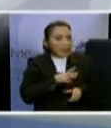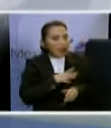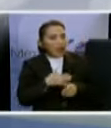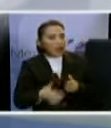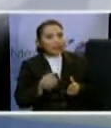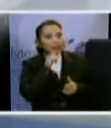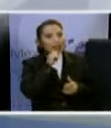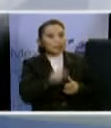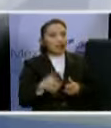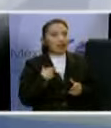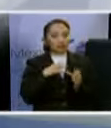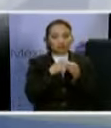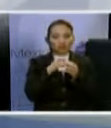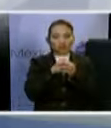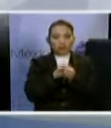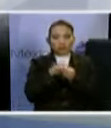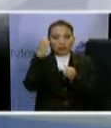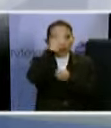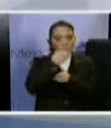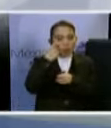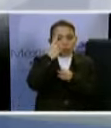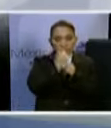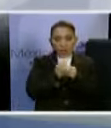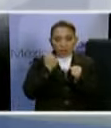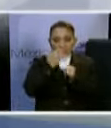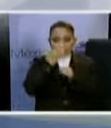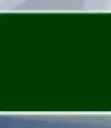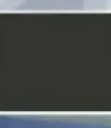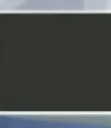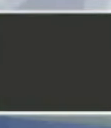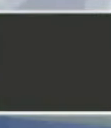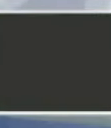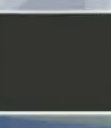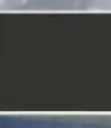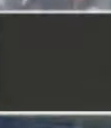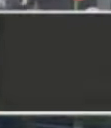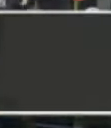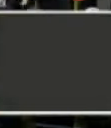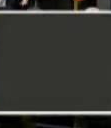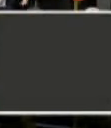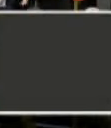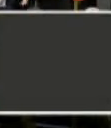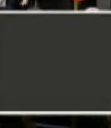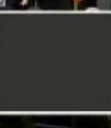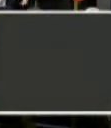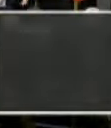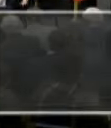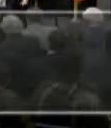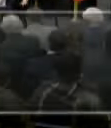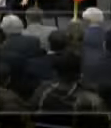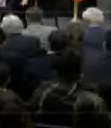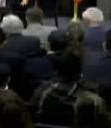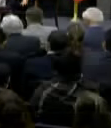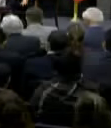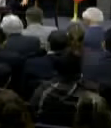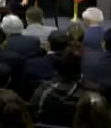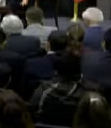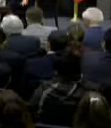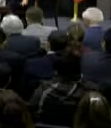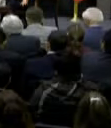deriva también de las evaluaciones que se hicieron el año pasado en diversos foros académicos empresariales sobre los 20 años de